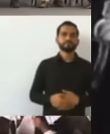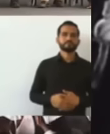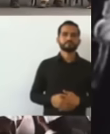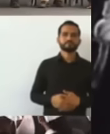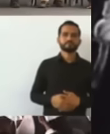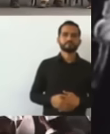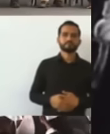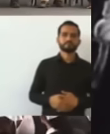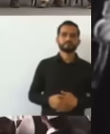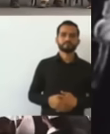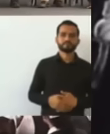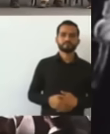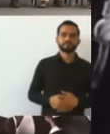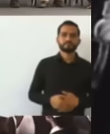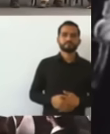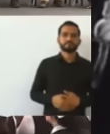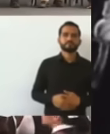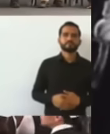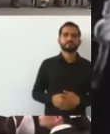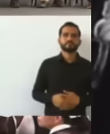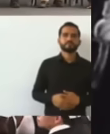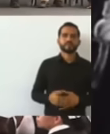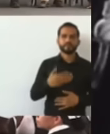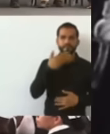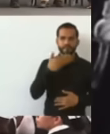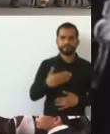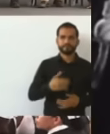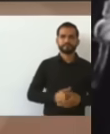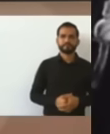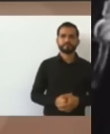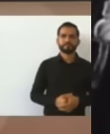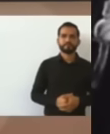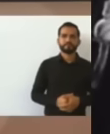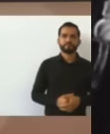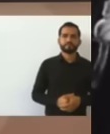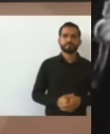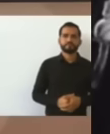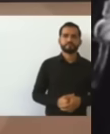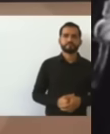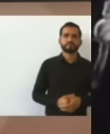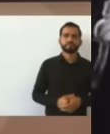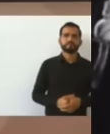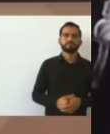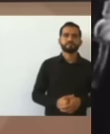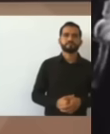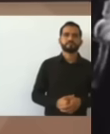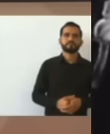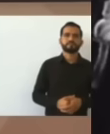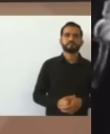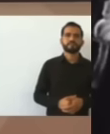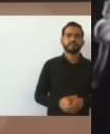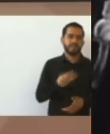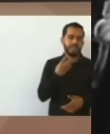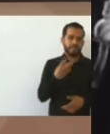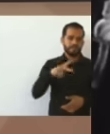quiero dejar aquí esto. Esta es mi posición con respecto al asunto.